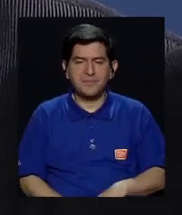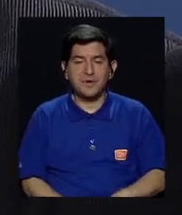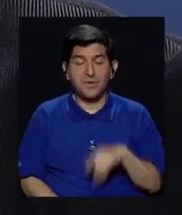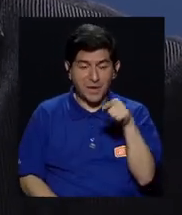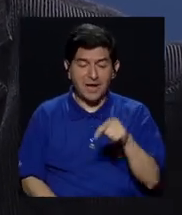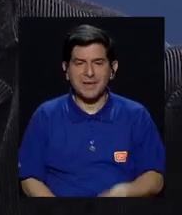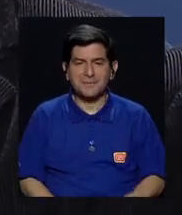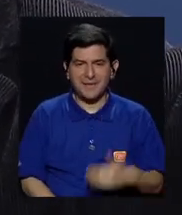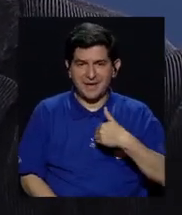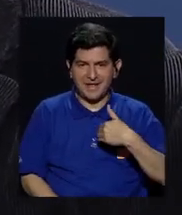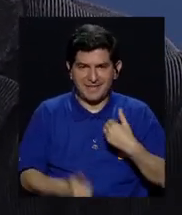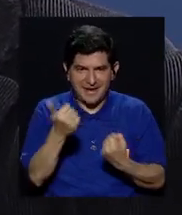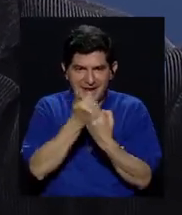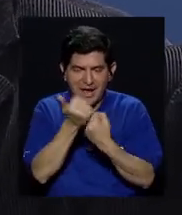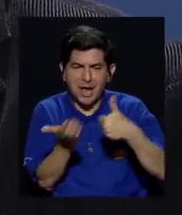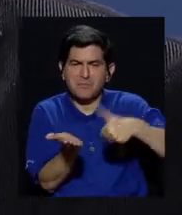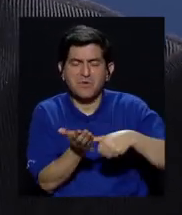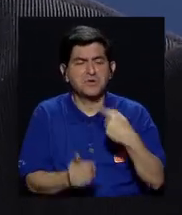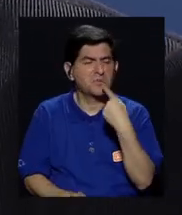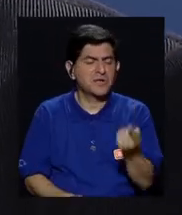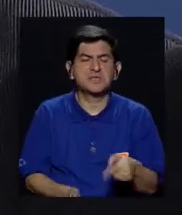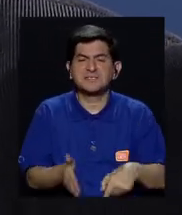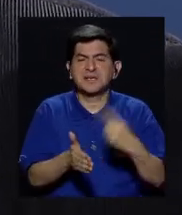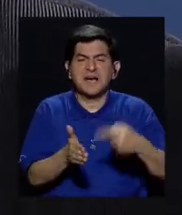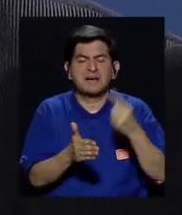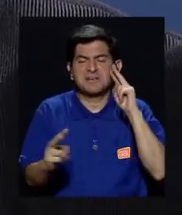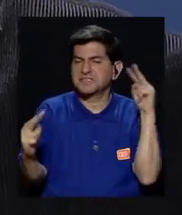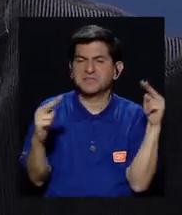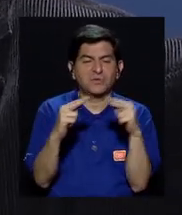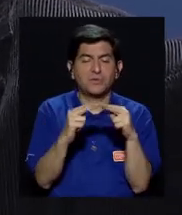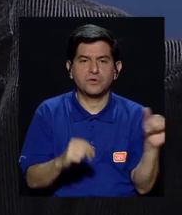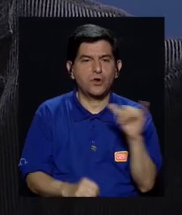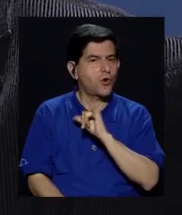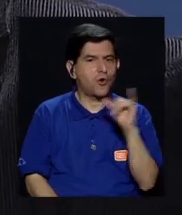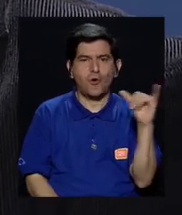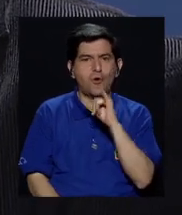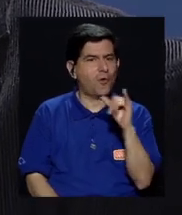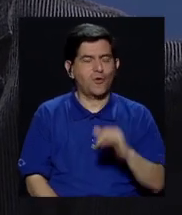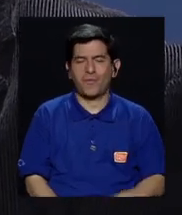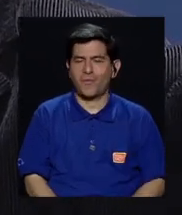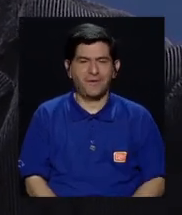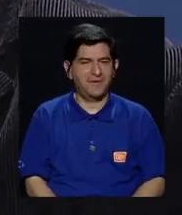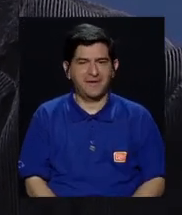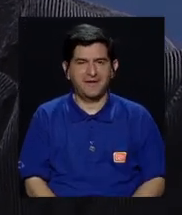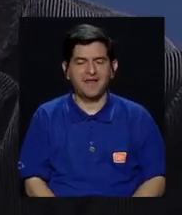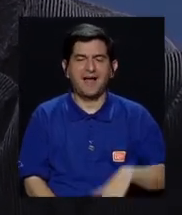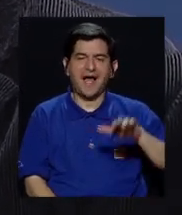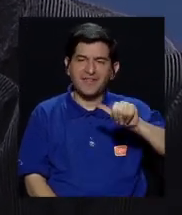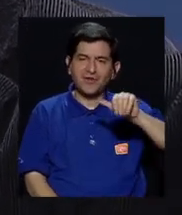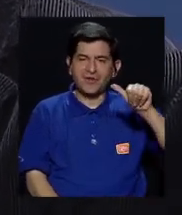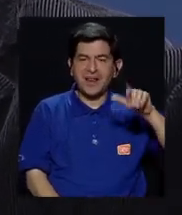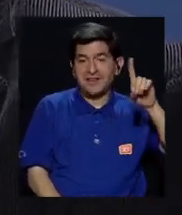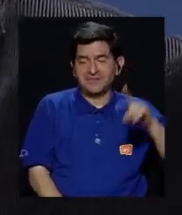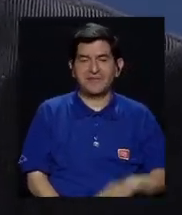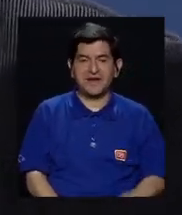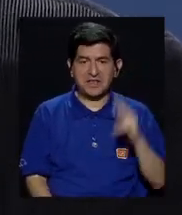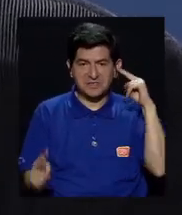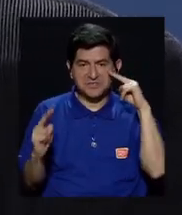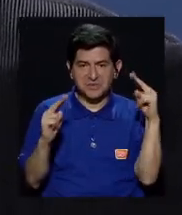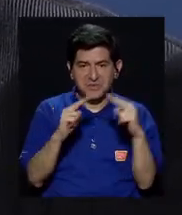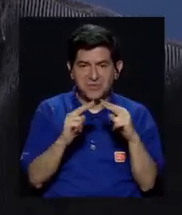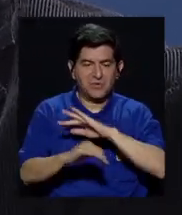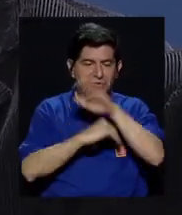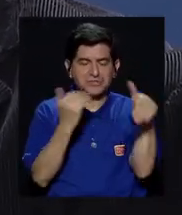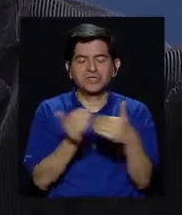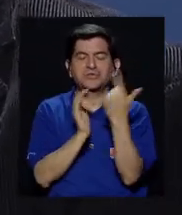votos porque decía que era bastante desconocido en algunas zonas no igual por ejemplo en el caso de antonio álvarez que prácticamente es